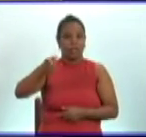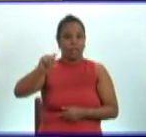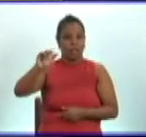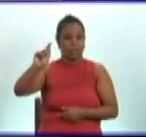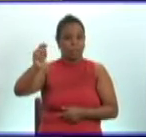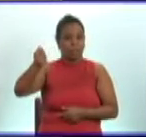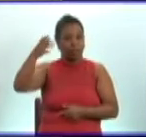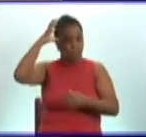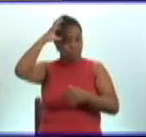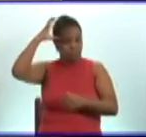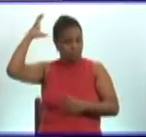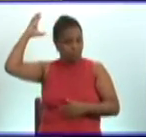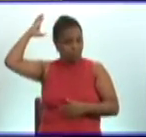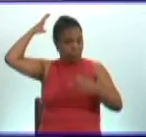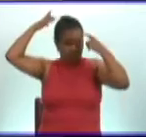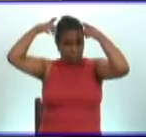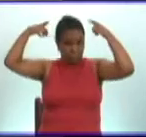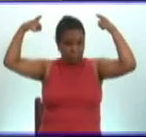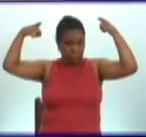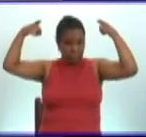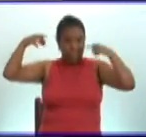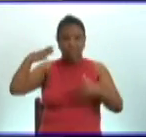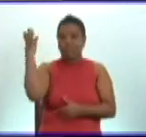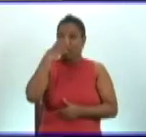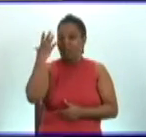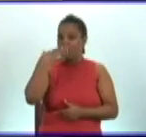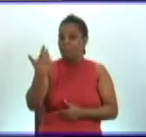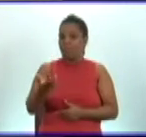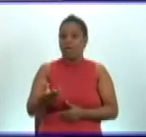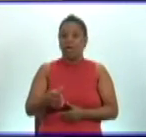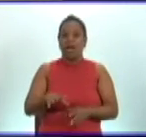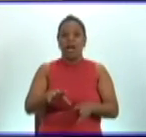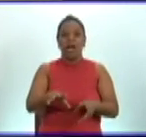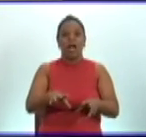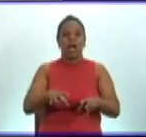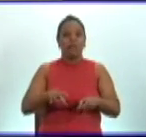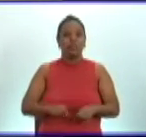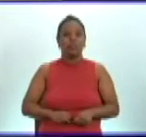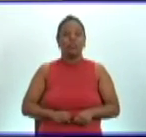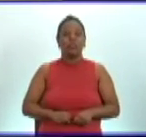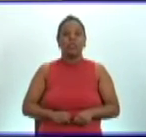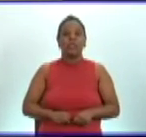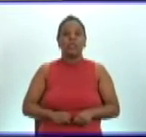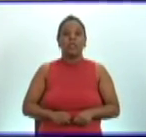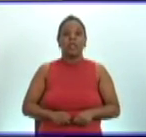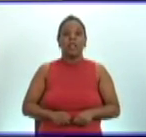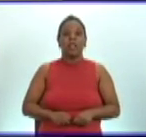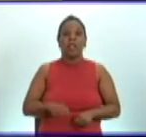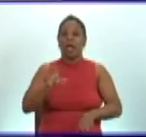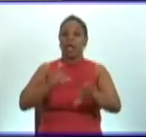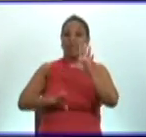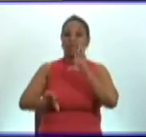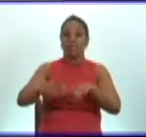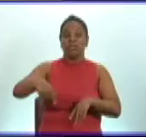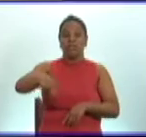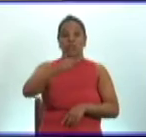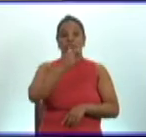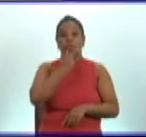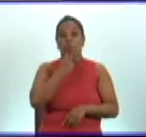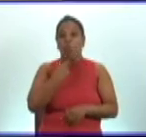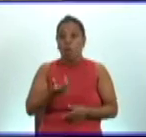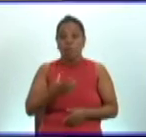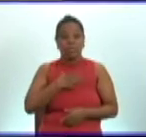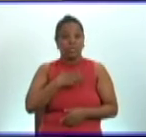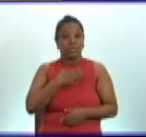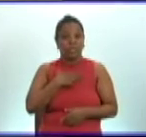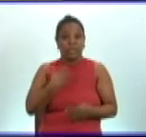español quien va a asumir la defensa de esos jóvenes que fueron acusados sin tener ningunos argumentos, sin tener ninguna prueba. Por